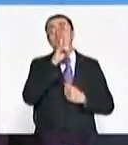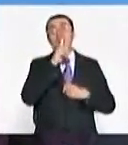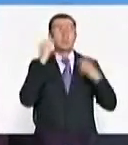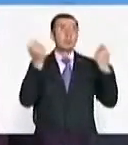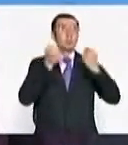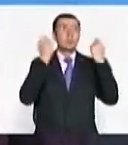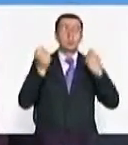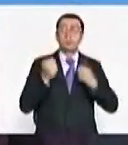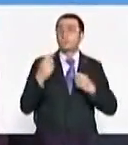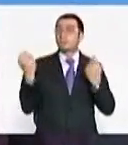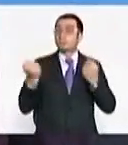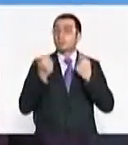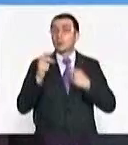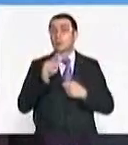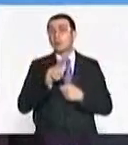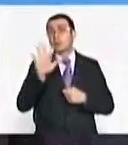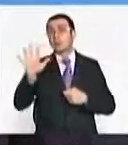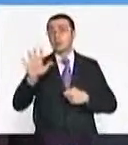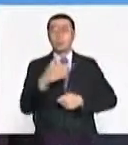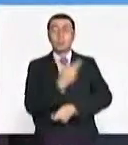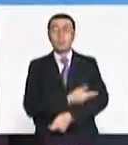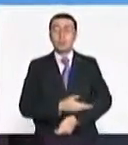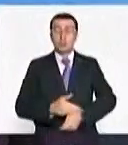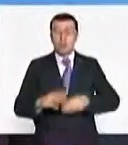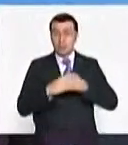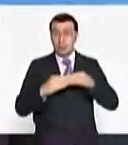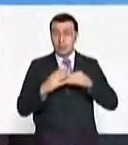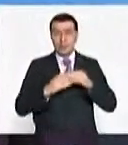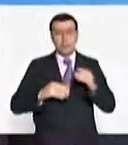mueve 25 millones de dólares mensuales